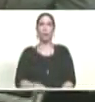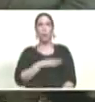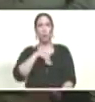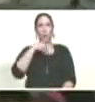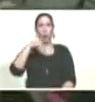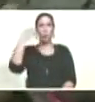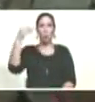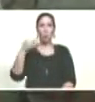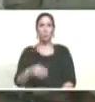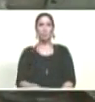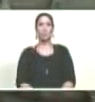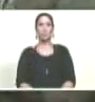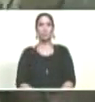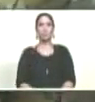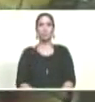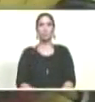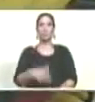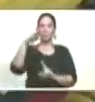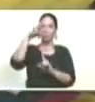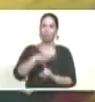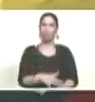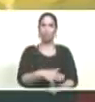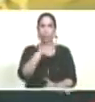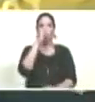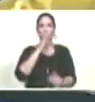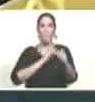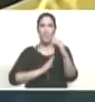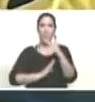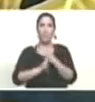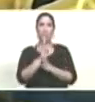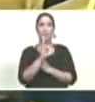esperanza de los humildes.